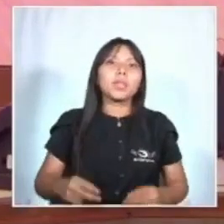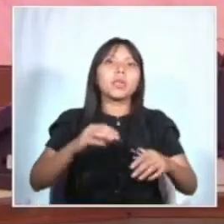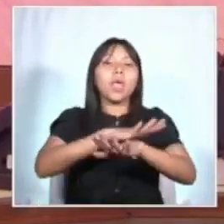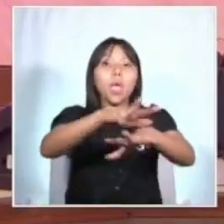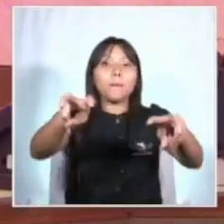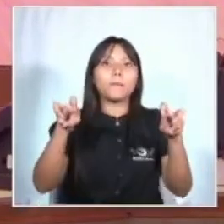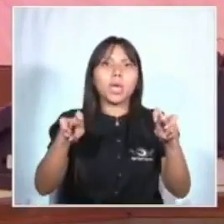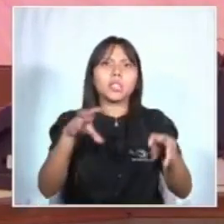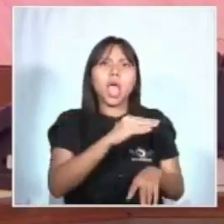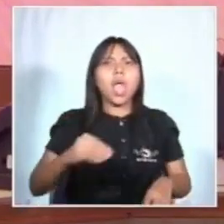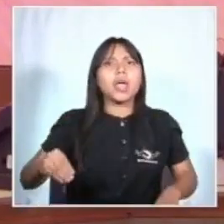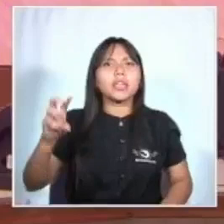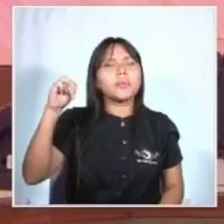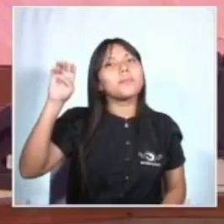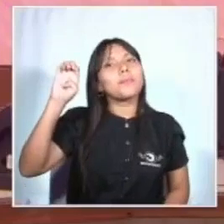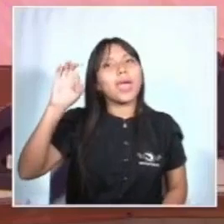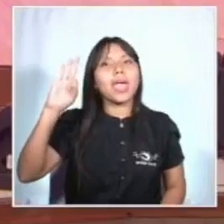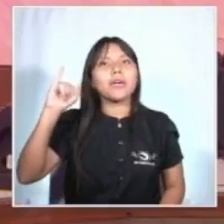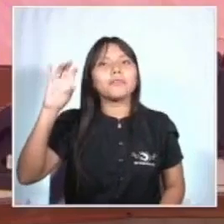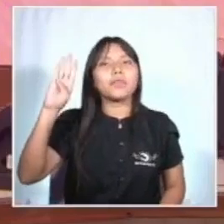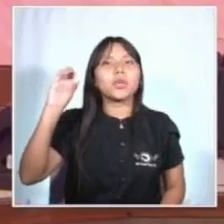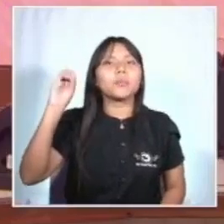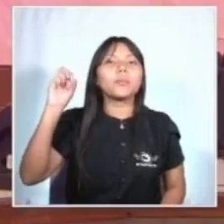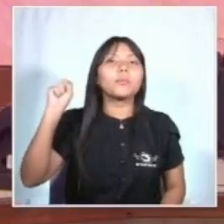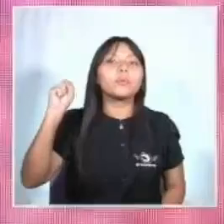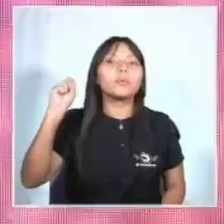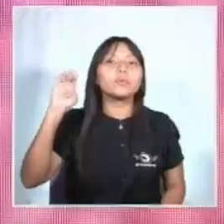Mefiboset volvió a inclinarse delante de David y dijo: